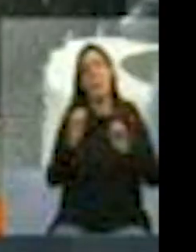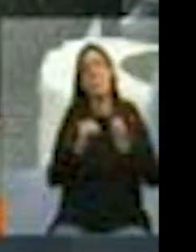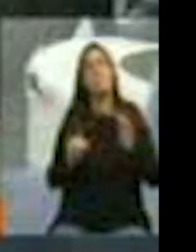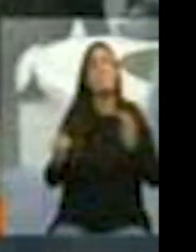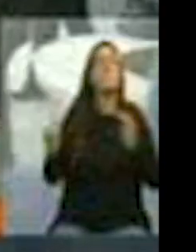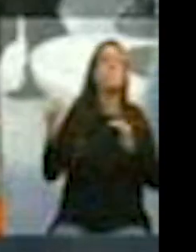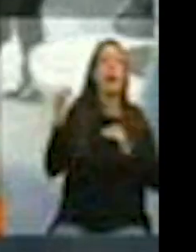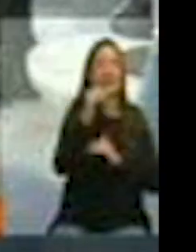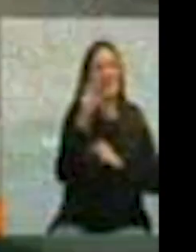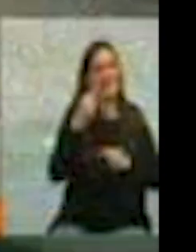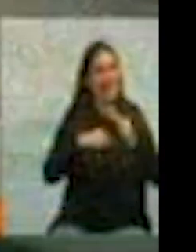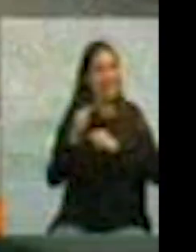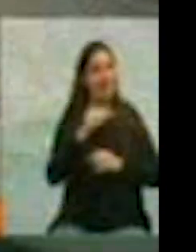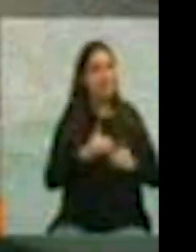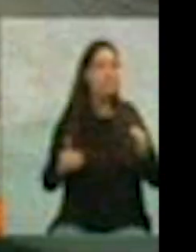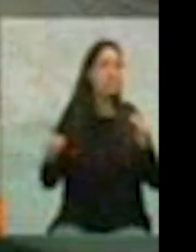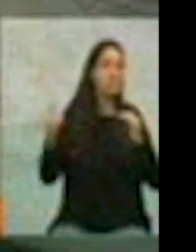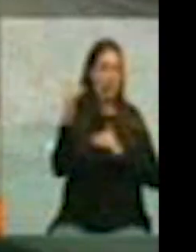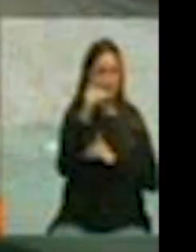acuerdo a las expectativas que había.